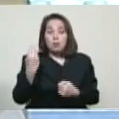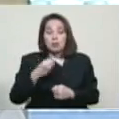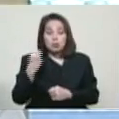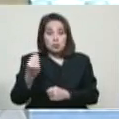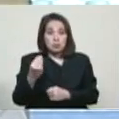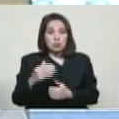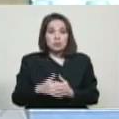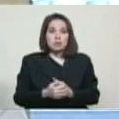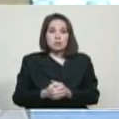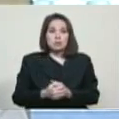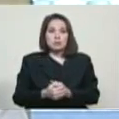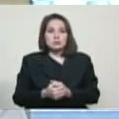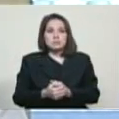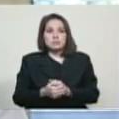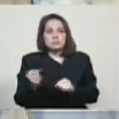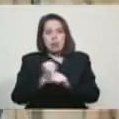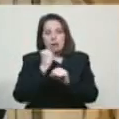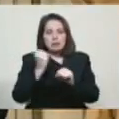la juventud.